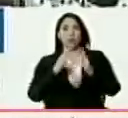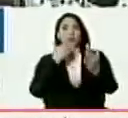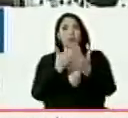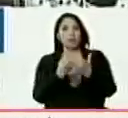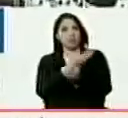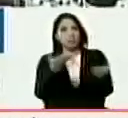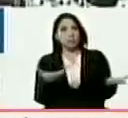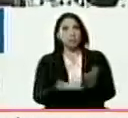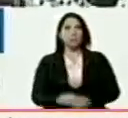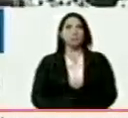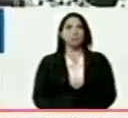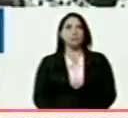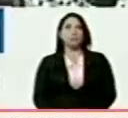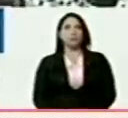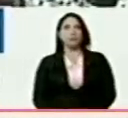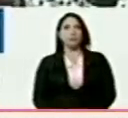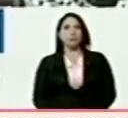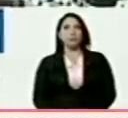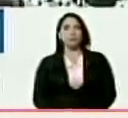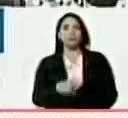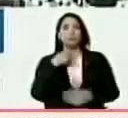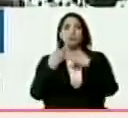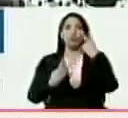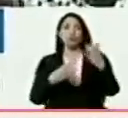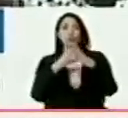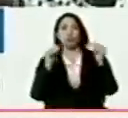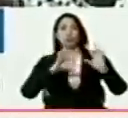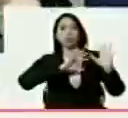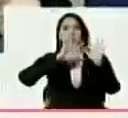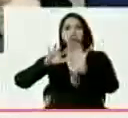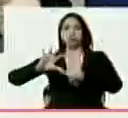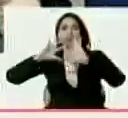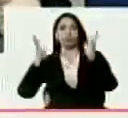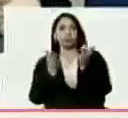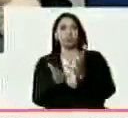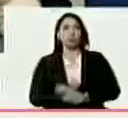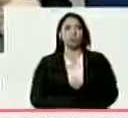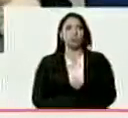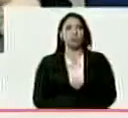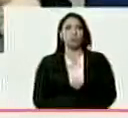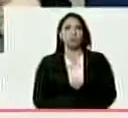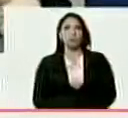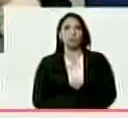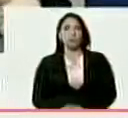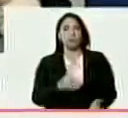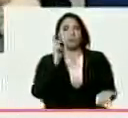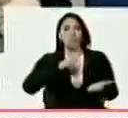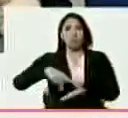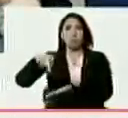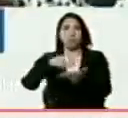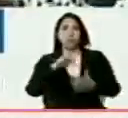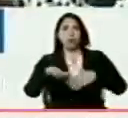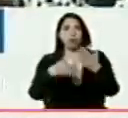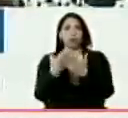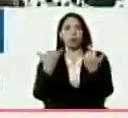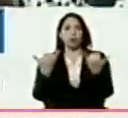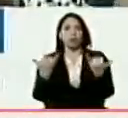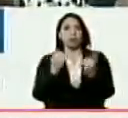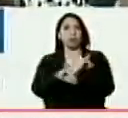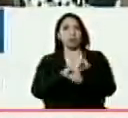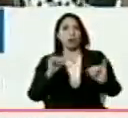gracias a los delegados y delegadas que han asistido hasta ahora. Se han